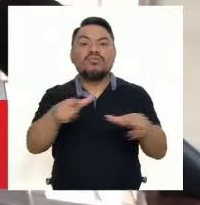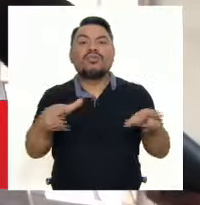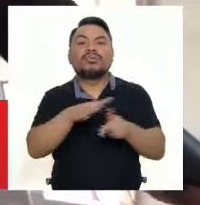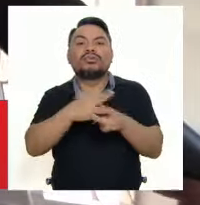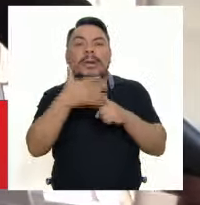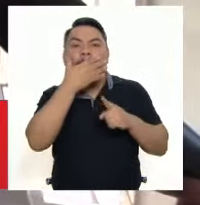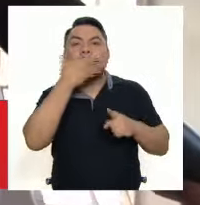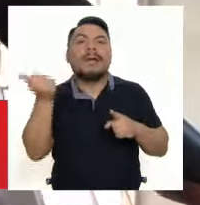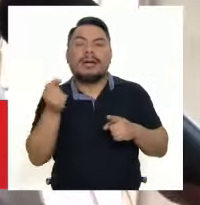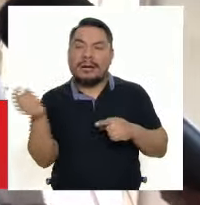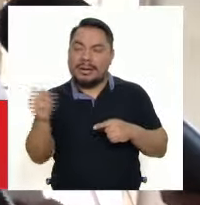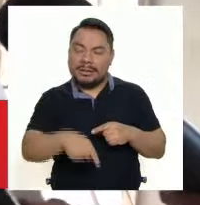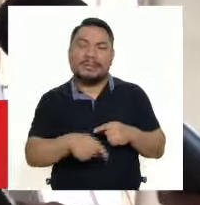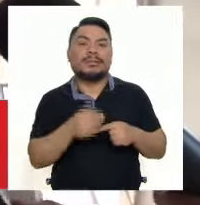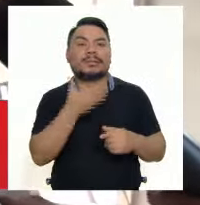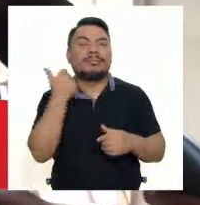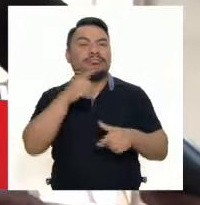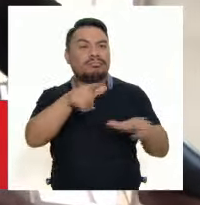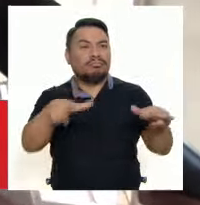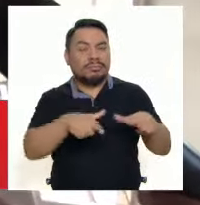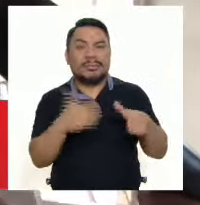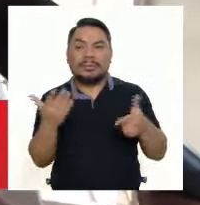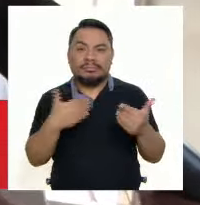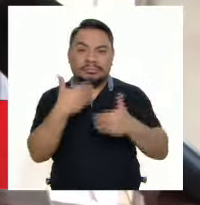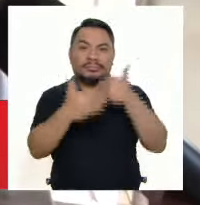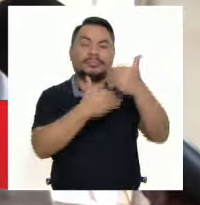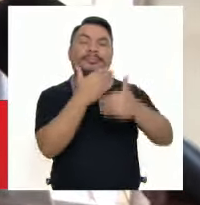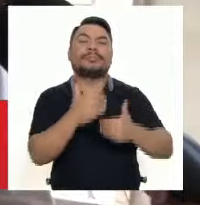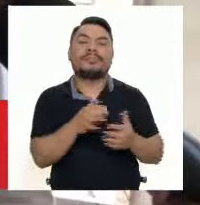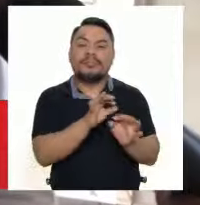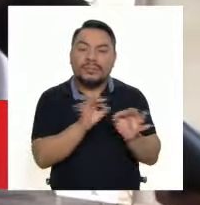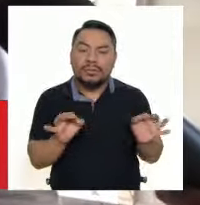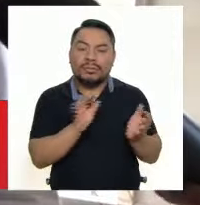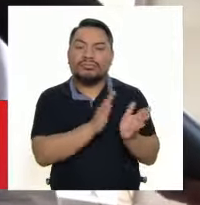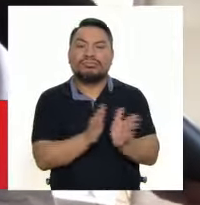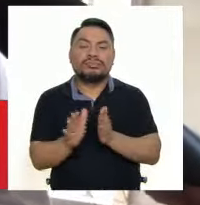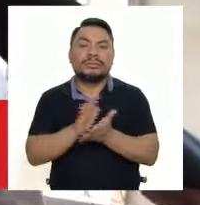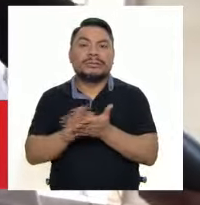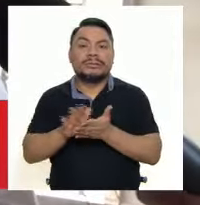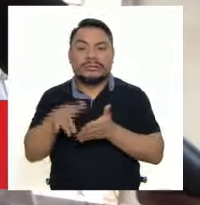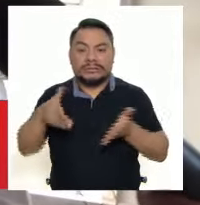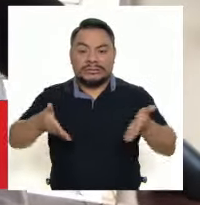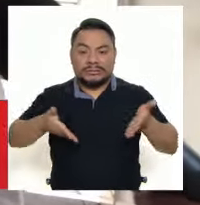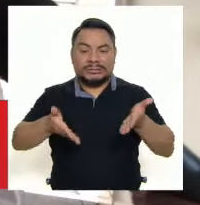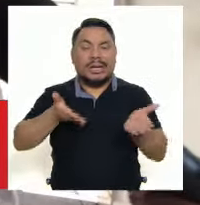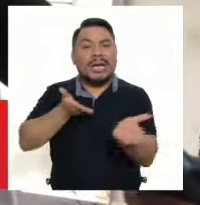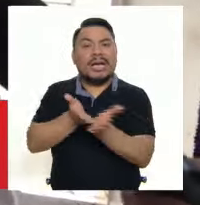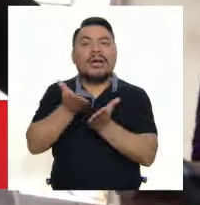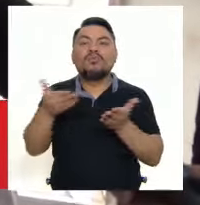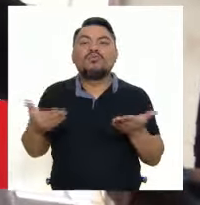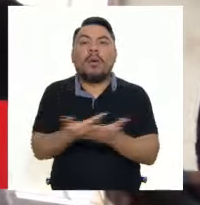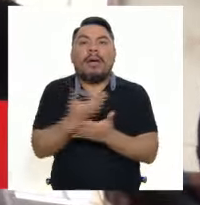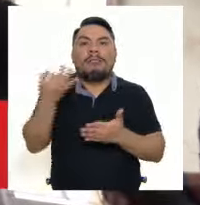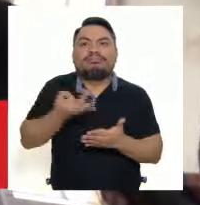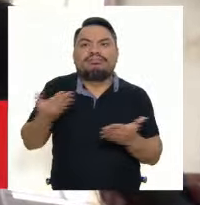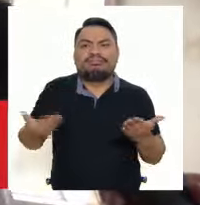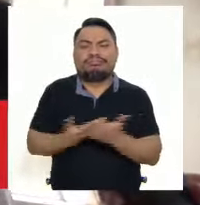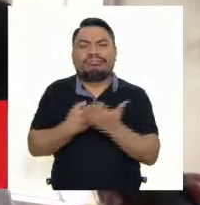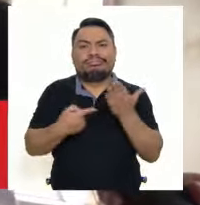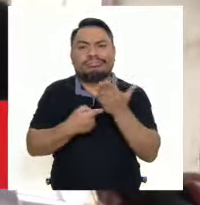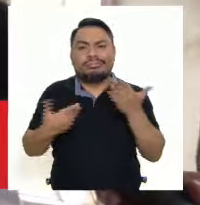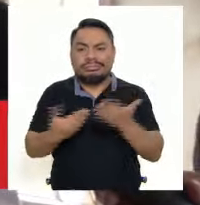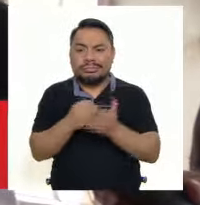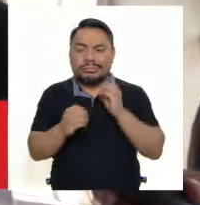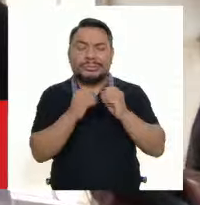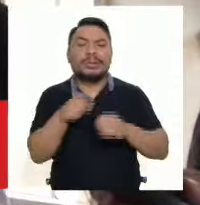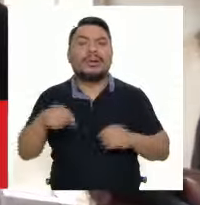condiciones de habitabilidad, mejores condiciones de salubridad. Van a tener aquí pistas de acceso totalmente modernas y recién construidas,